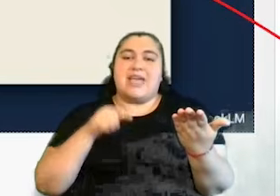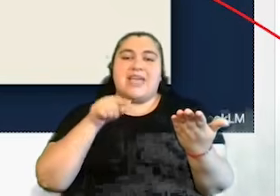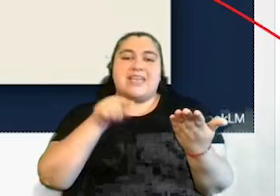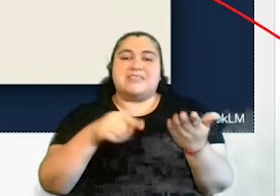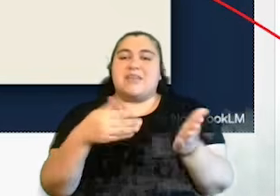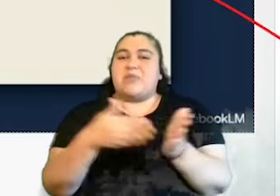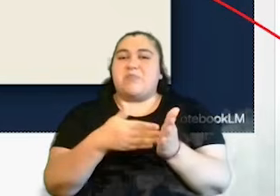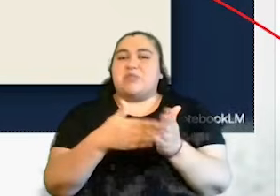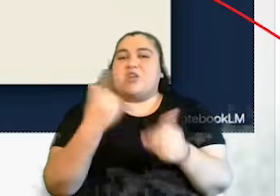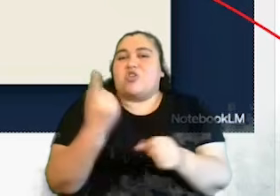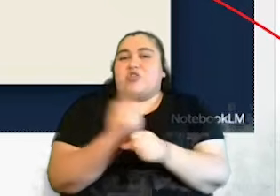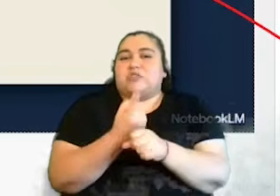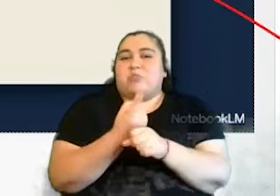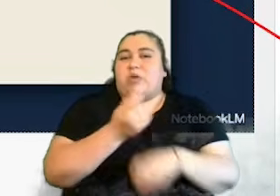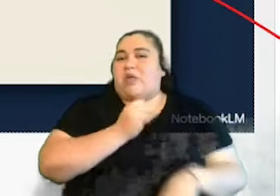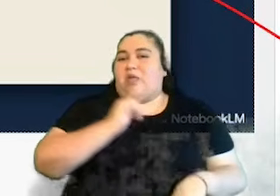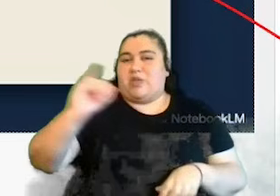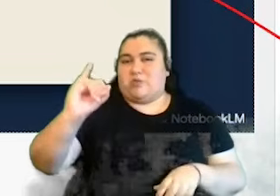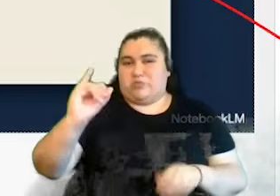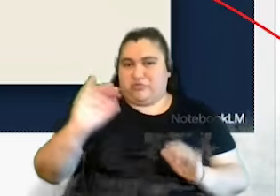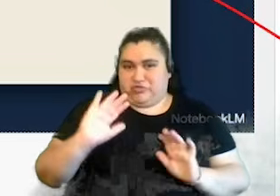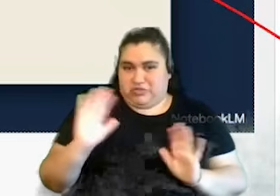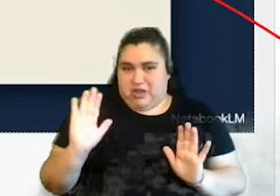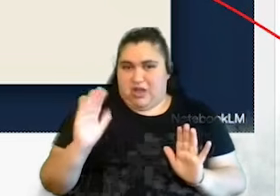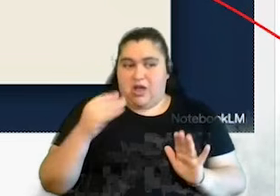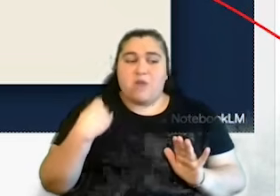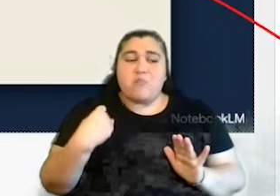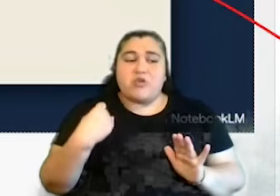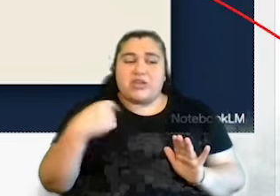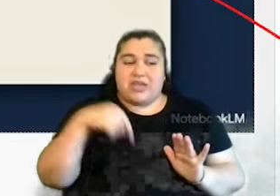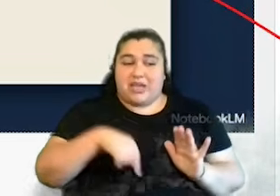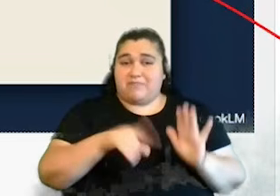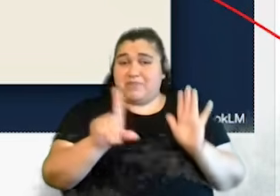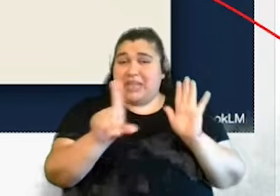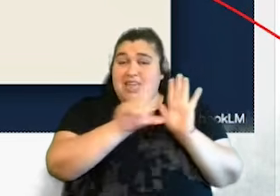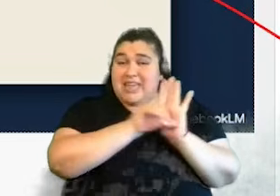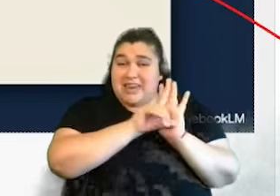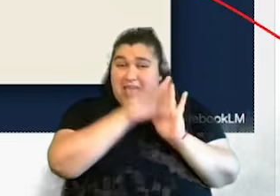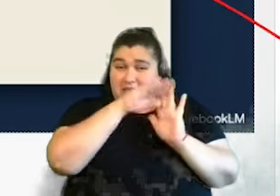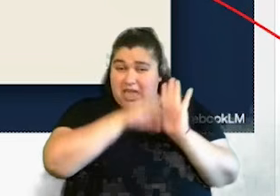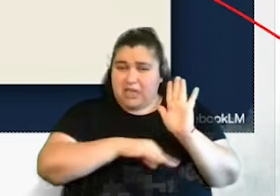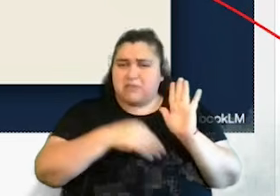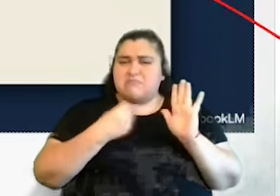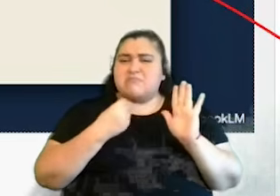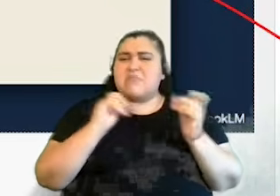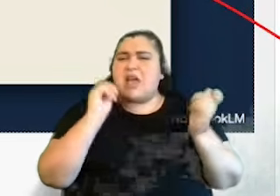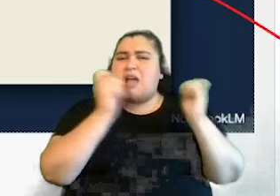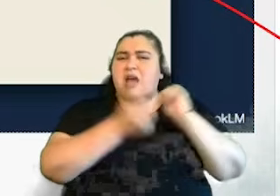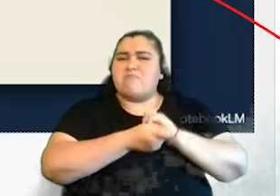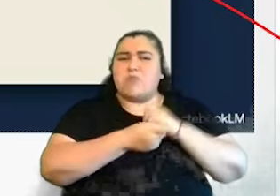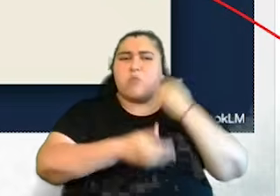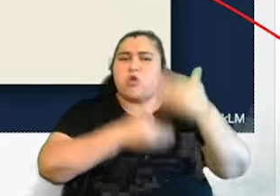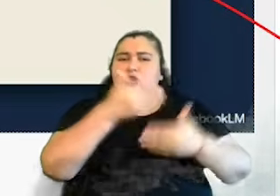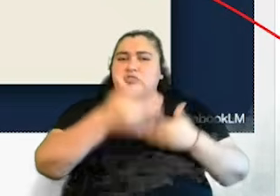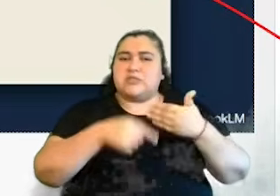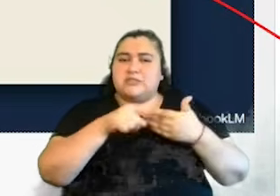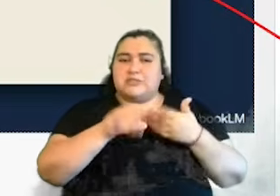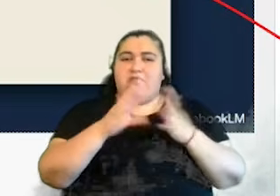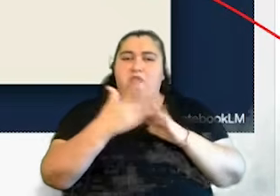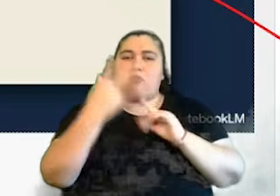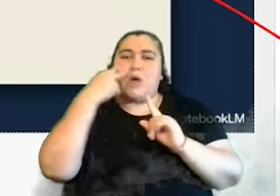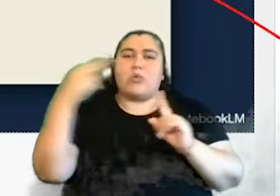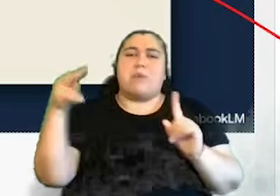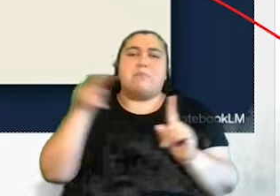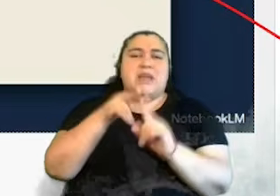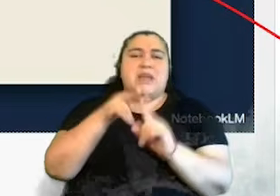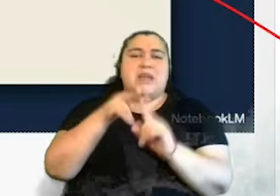a hacer la denuncia penal, porque acá lo que se está cambiando y con la sanción de esta ley es el cambio de paradigma, es